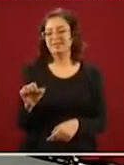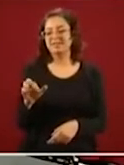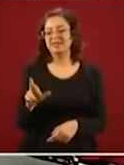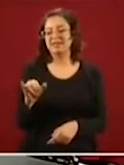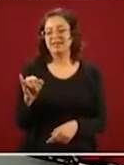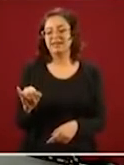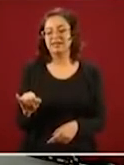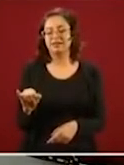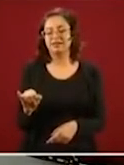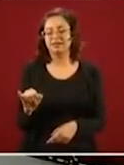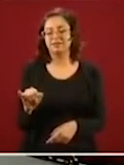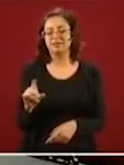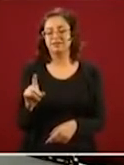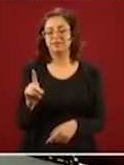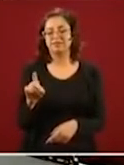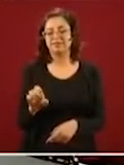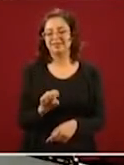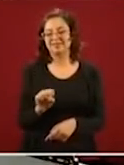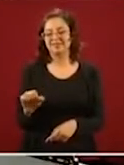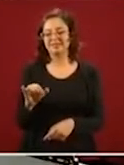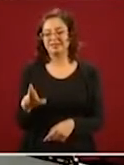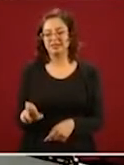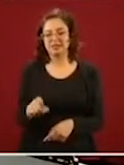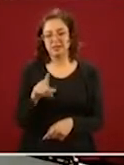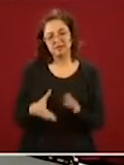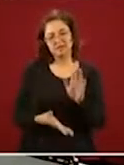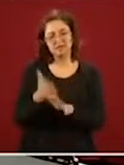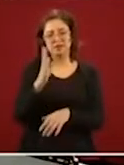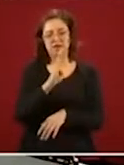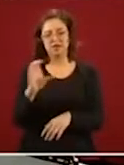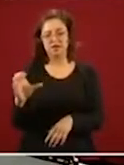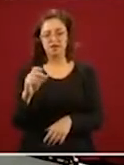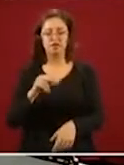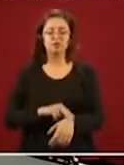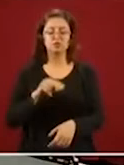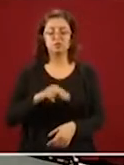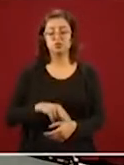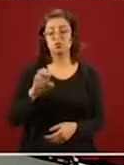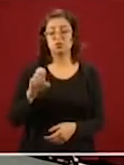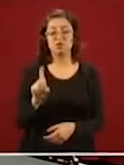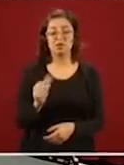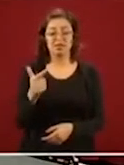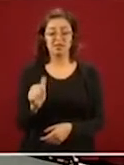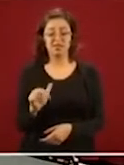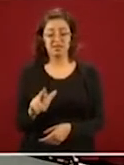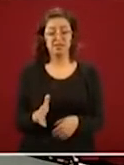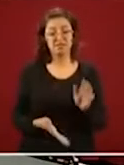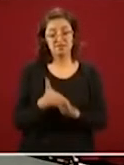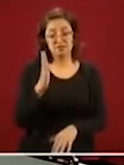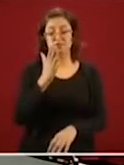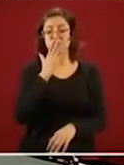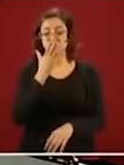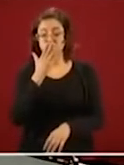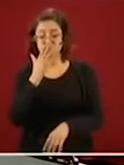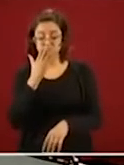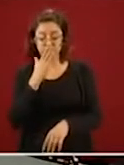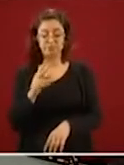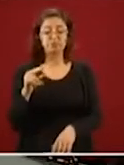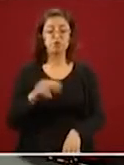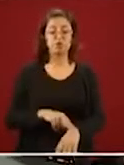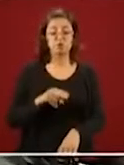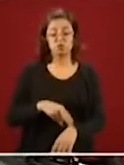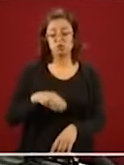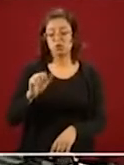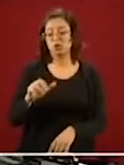Sagarnaga Durante a Baja California, el doctor Edgar Jesús Citle García a Sonora, el doctor Marco Antonio